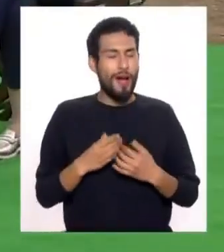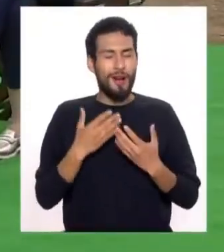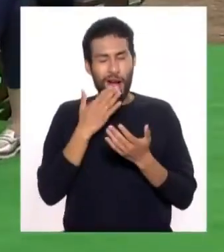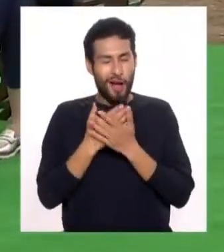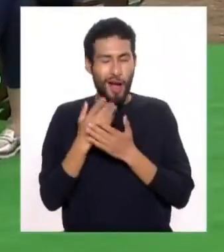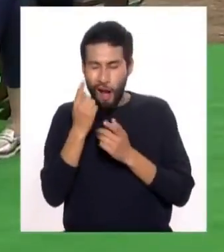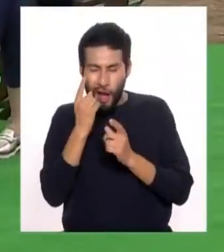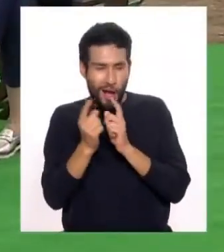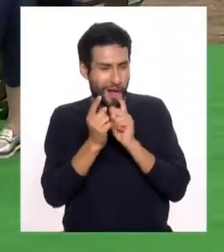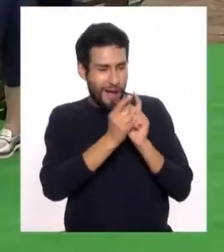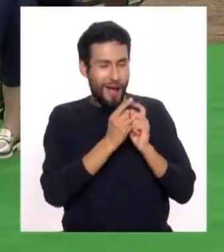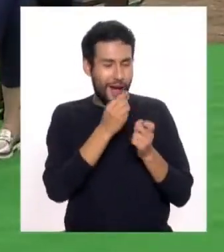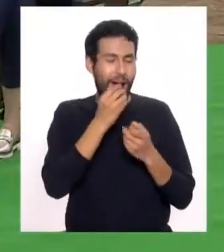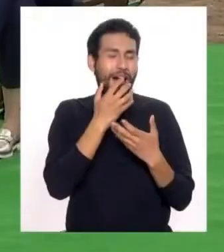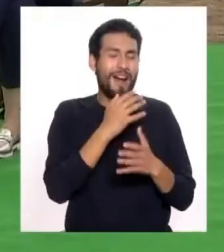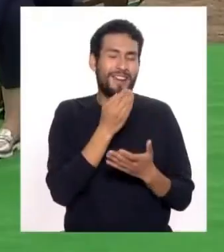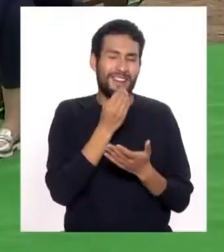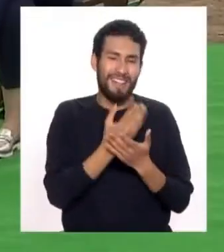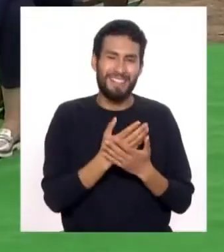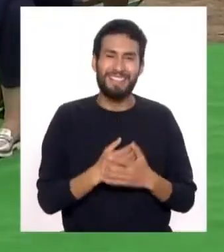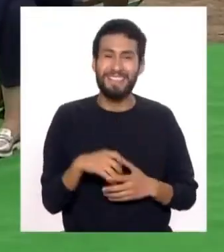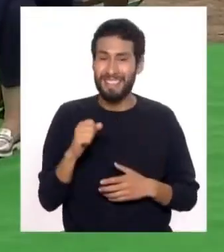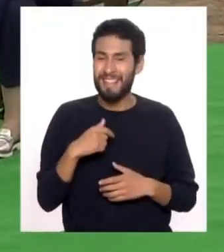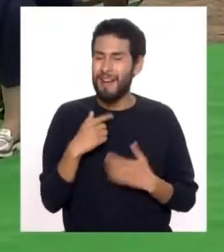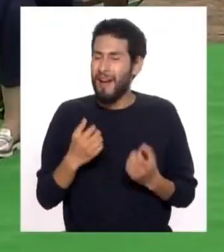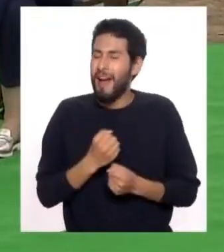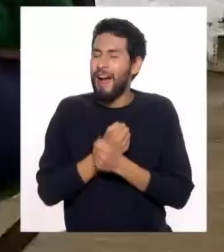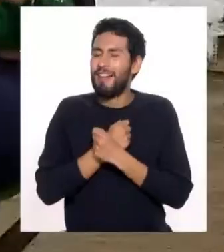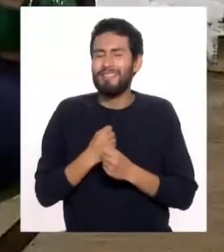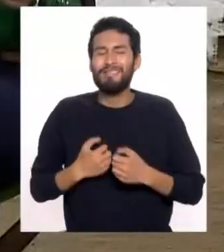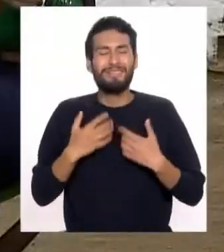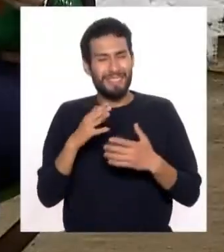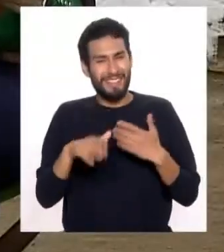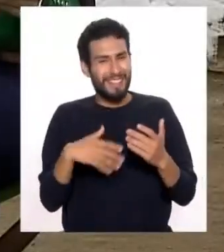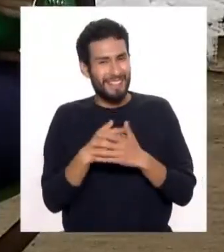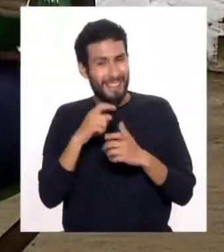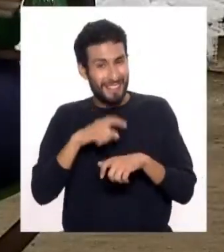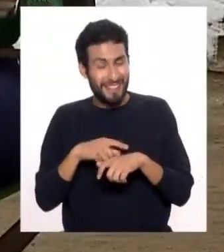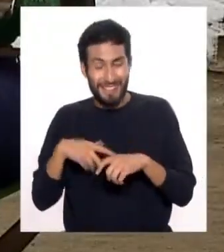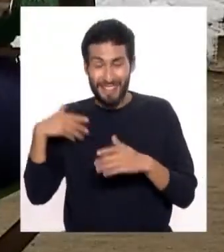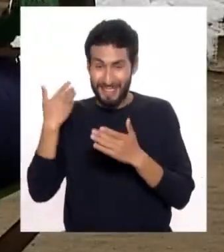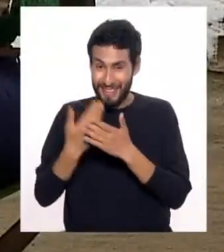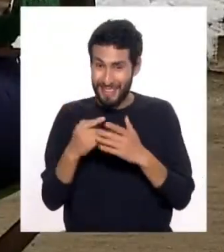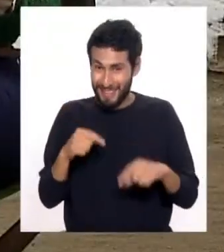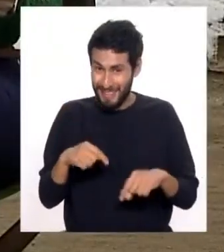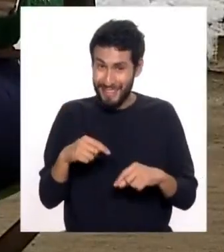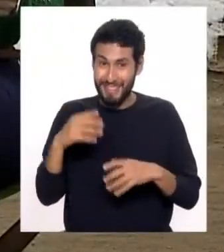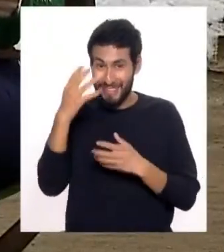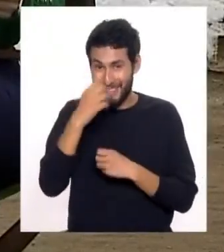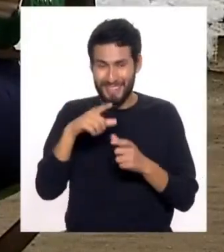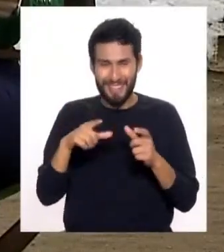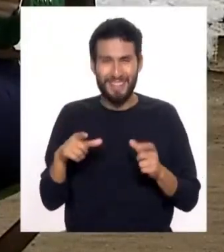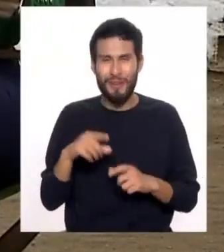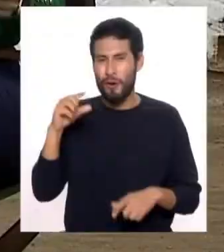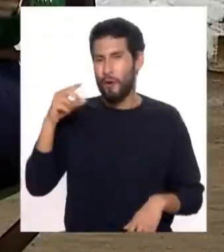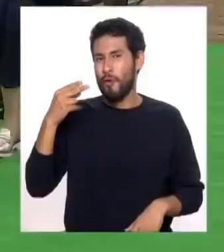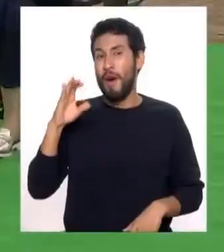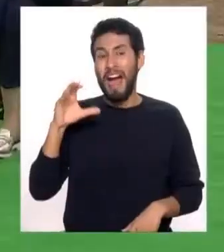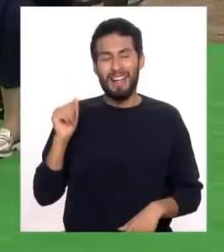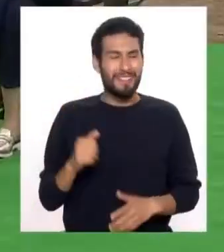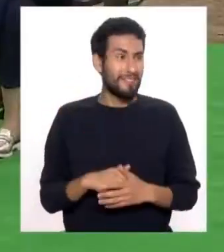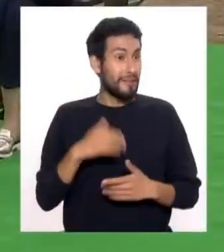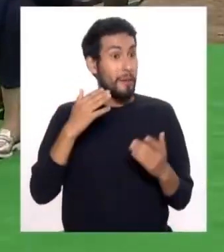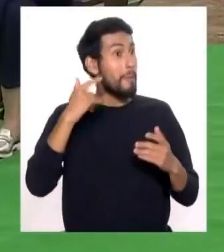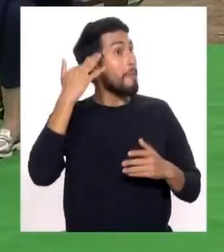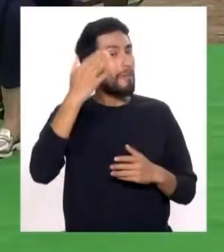ustedes. Muchísimas gracias. La calidez la hemos sentido en todo momento desde que llegamos aquí a la Huaca Graga. ¿Y hasta dónde llegaremos?